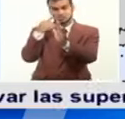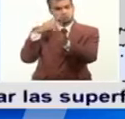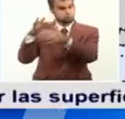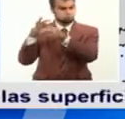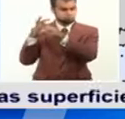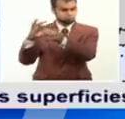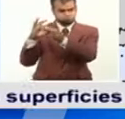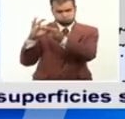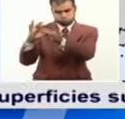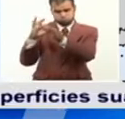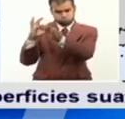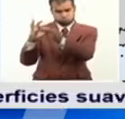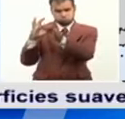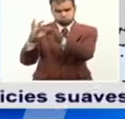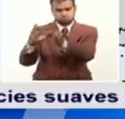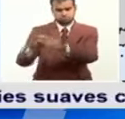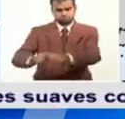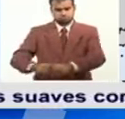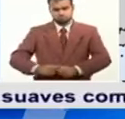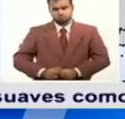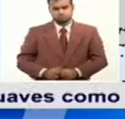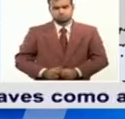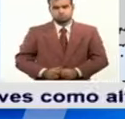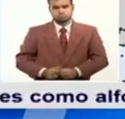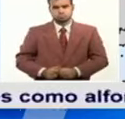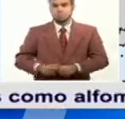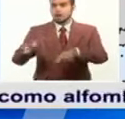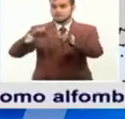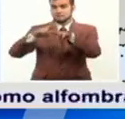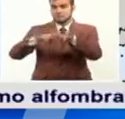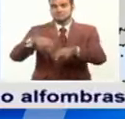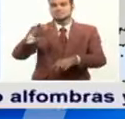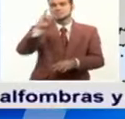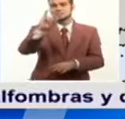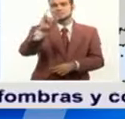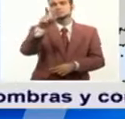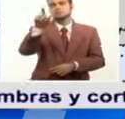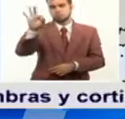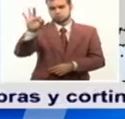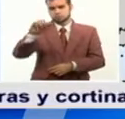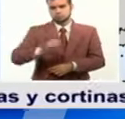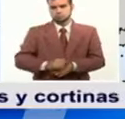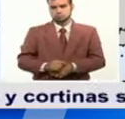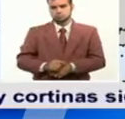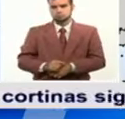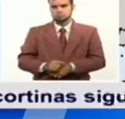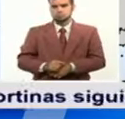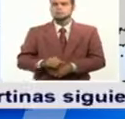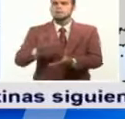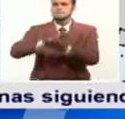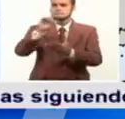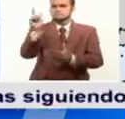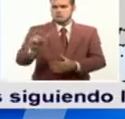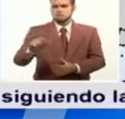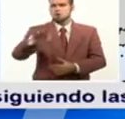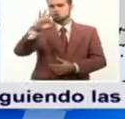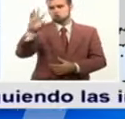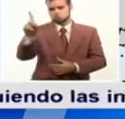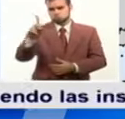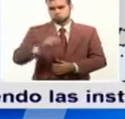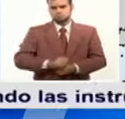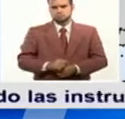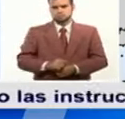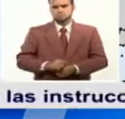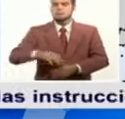compleja situación. La Habana, 618, Mayabeque, 81,